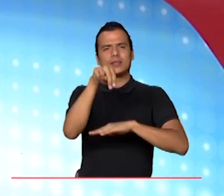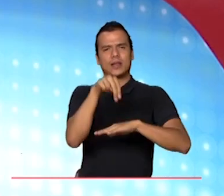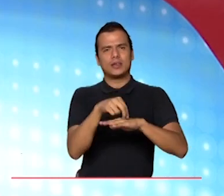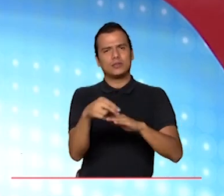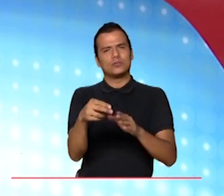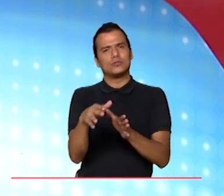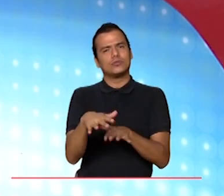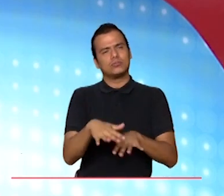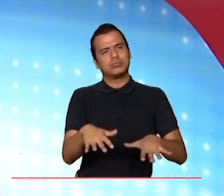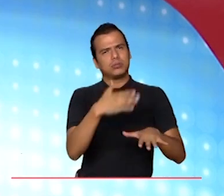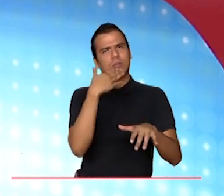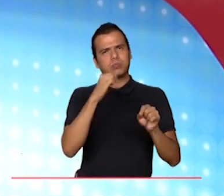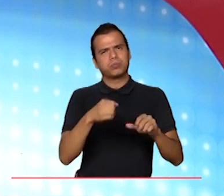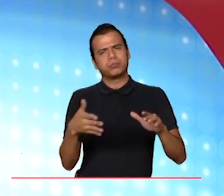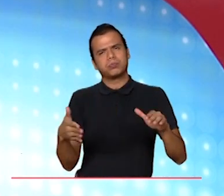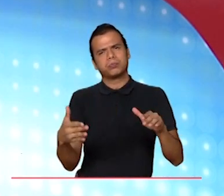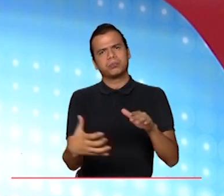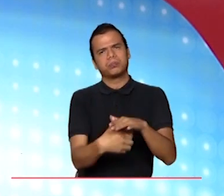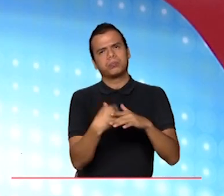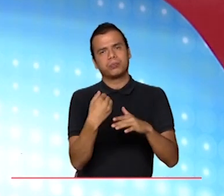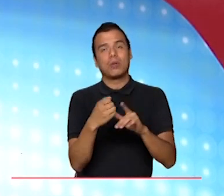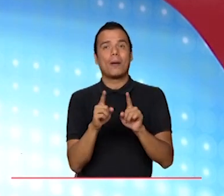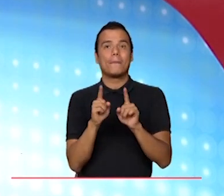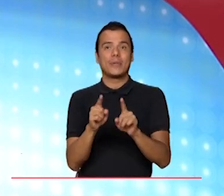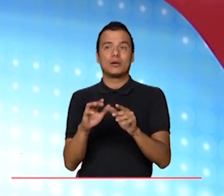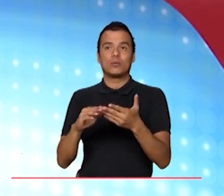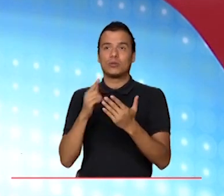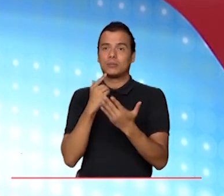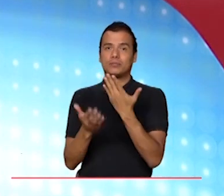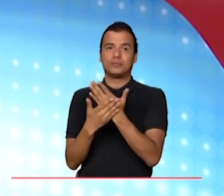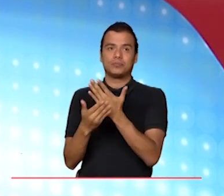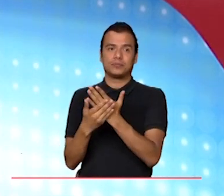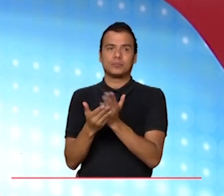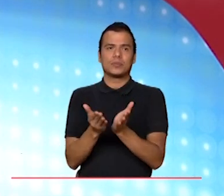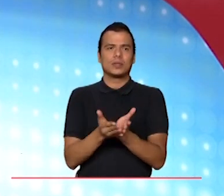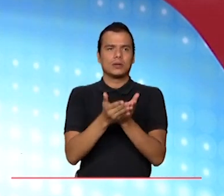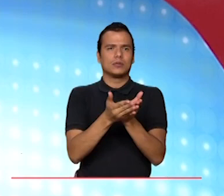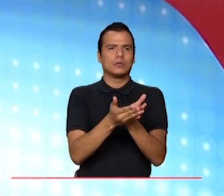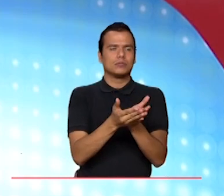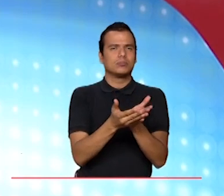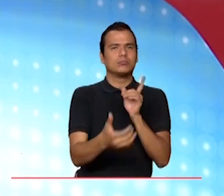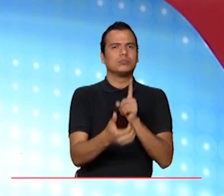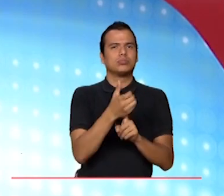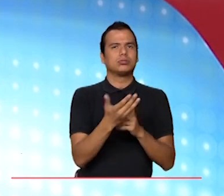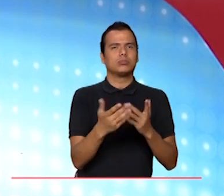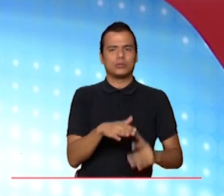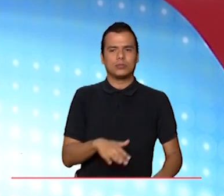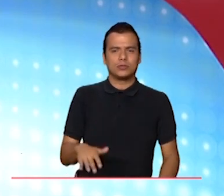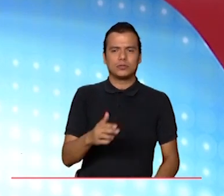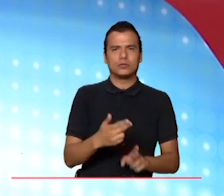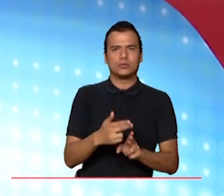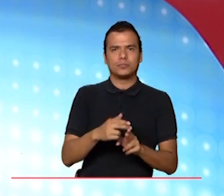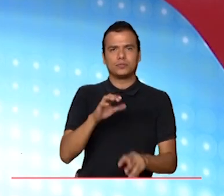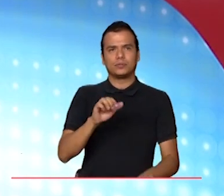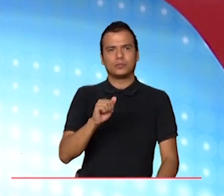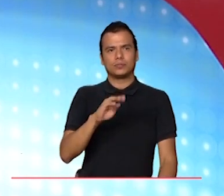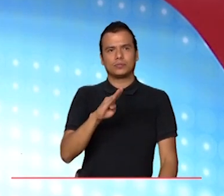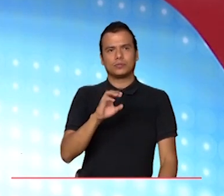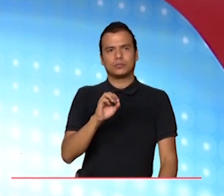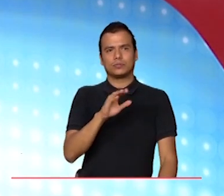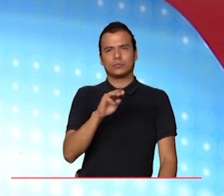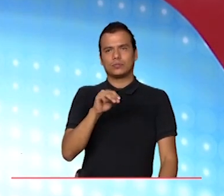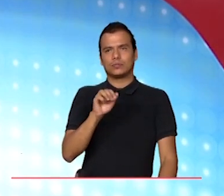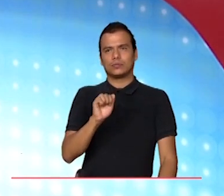nariñense. Según lo manifestado, Judy, por la comunidad, la embarcación fue vista en la zona de Cabo Manglares, en el sur, y en